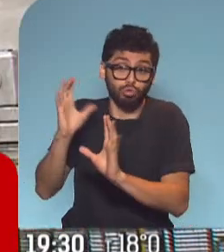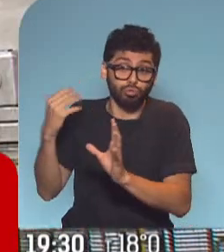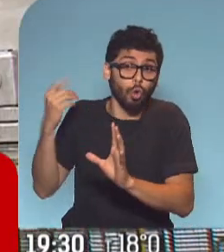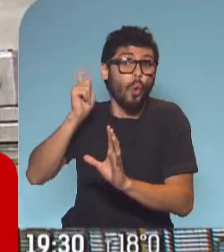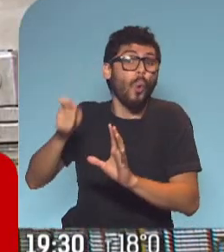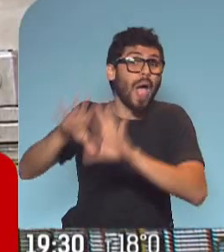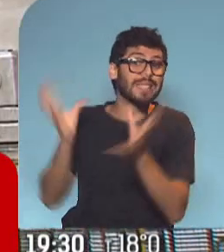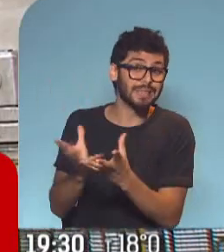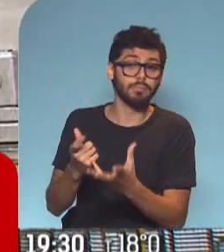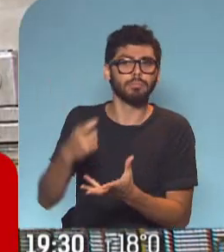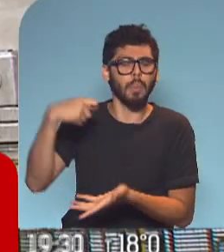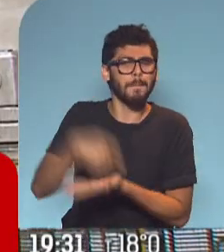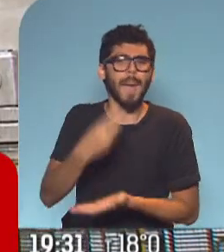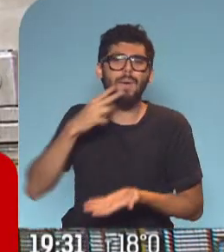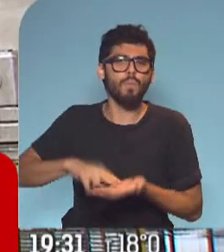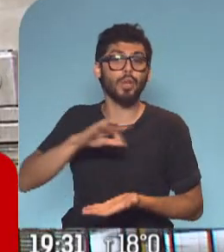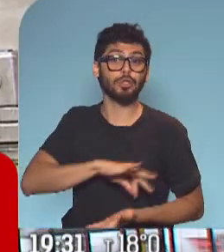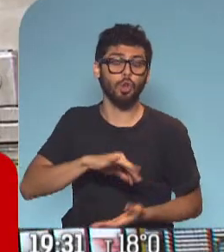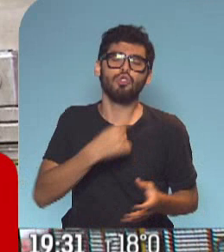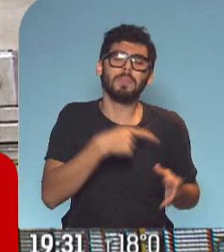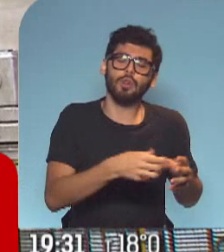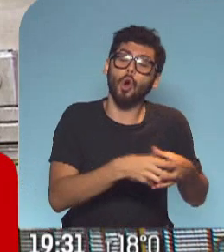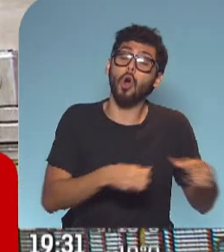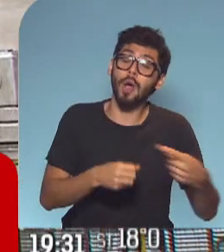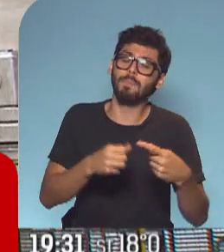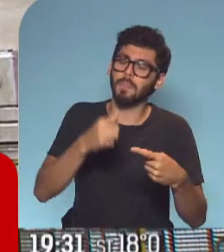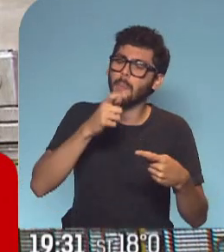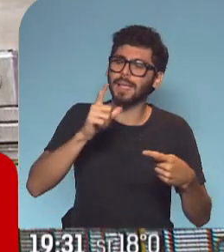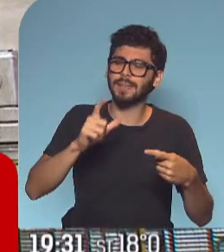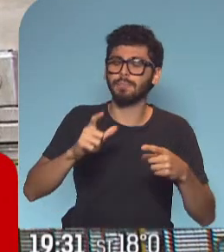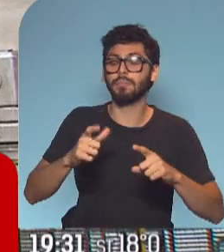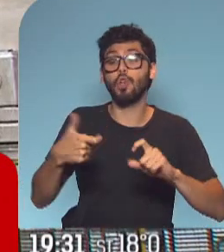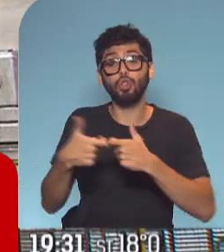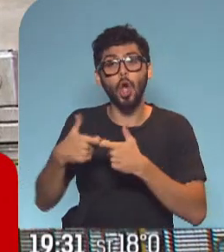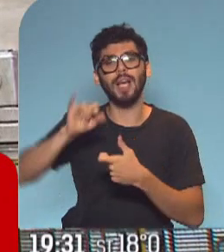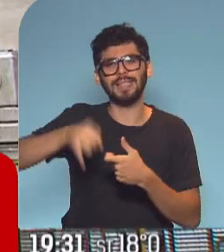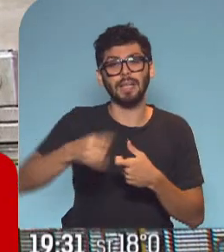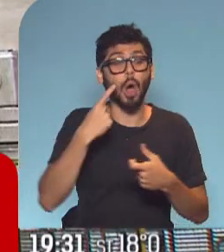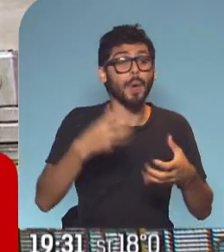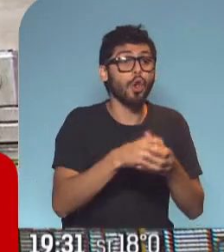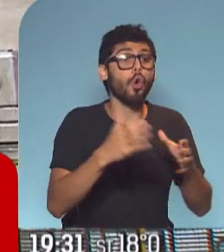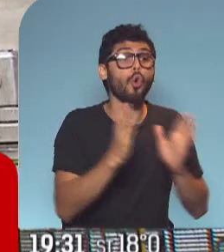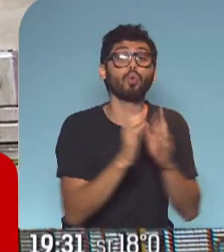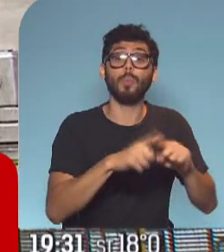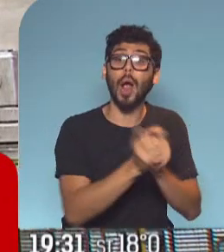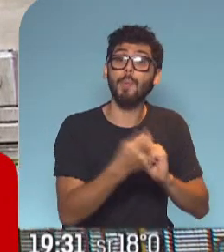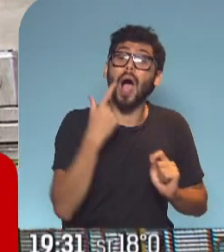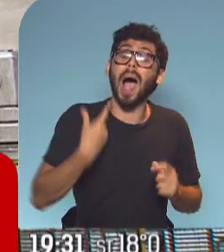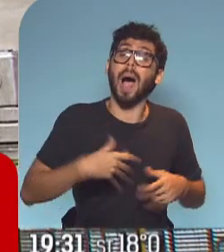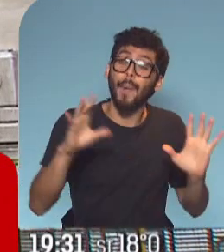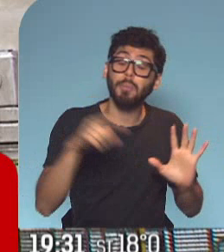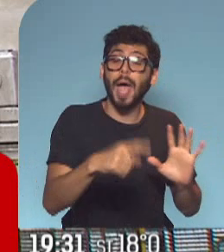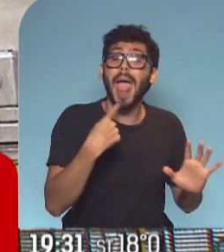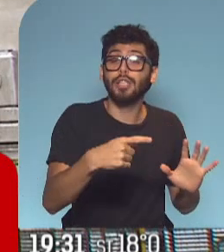yo creo que los votos de barataria propondría con aliados sobre todo pero pondría a los conjuntos por el camino a ver qué posición adopta porque dentro de su